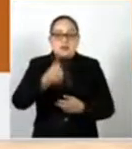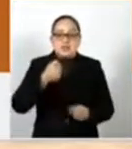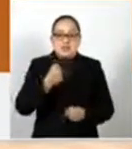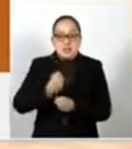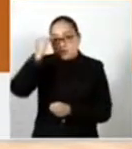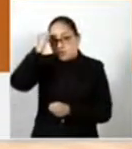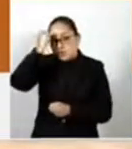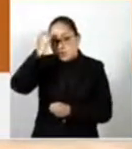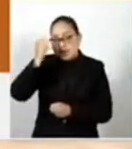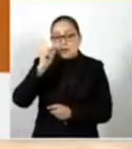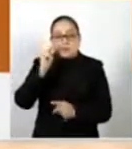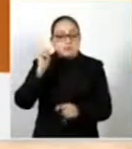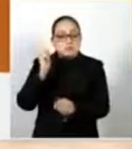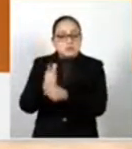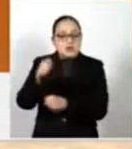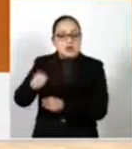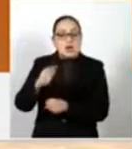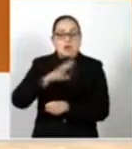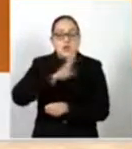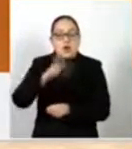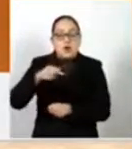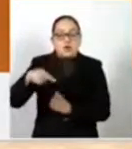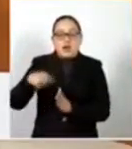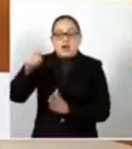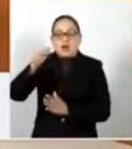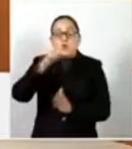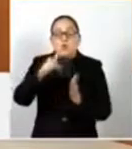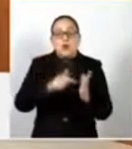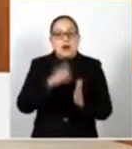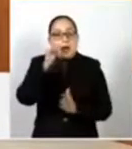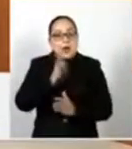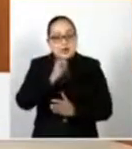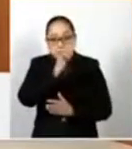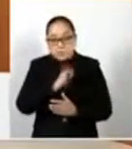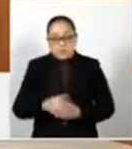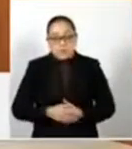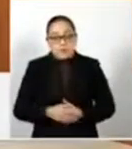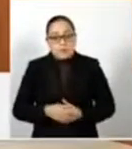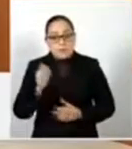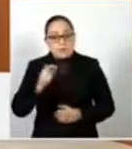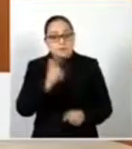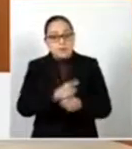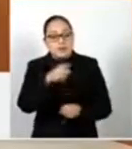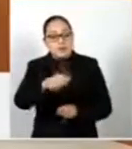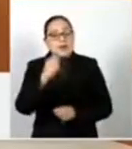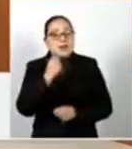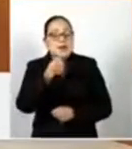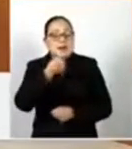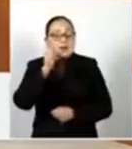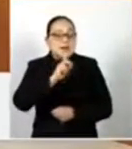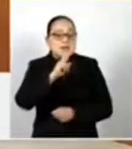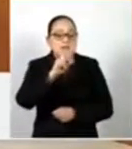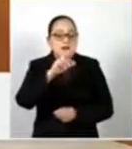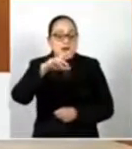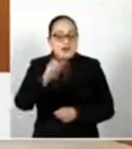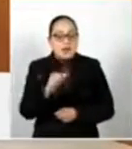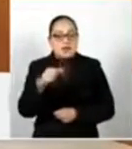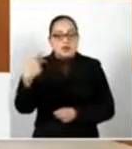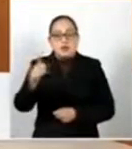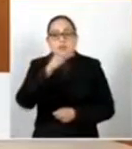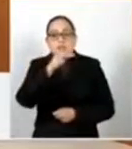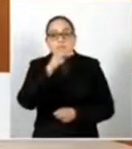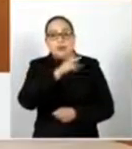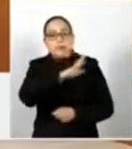fue encontrado muerto a principios de este mes en Arizona. ¿Y qué decir de la niña Valeria y su papá que